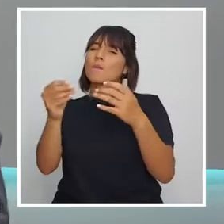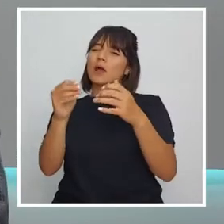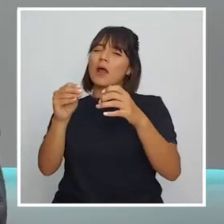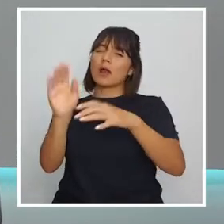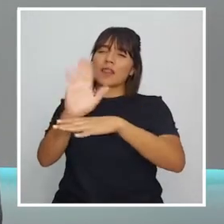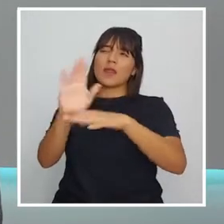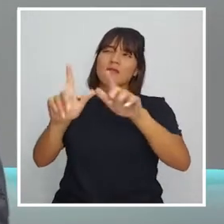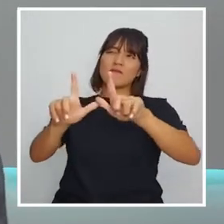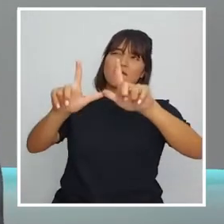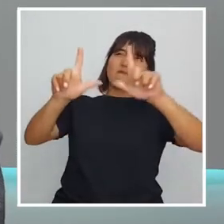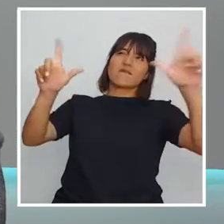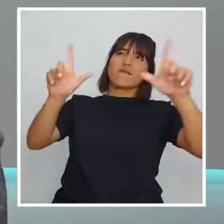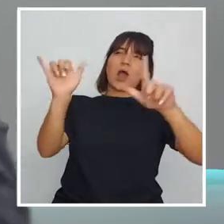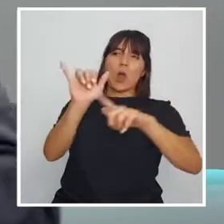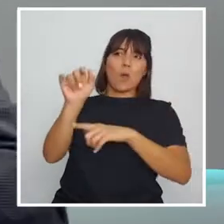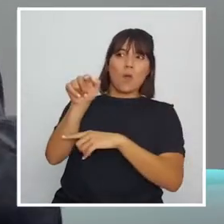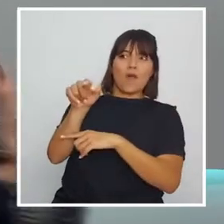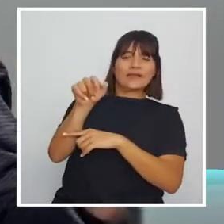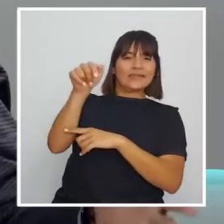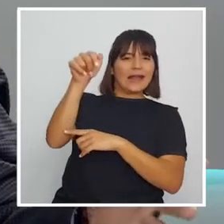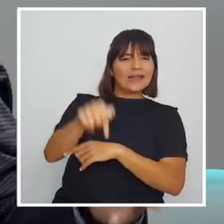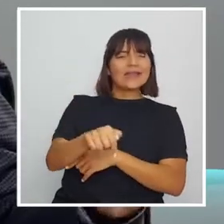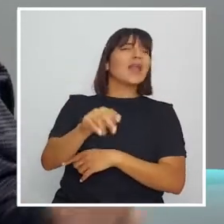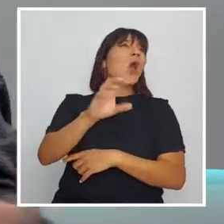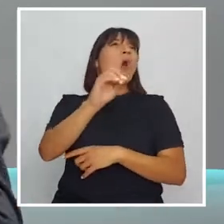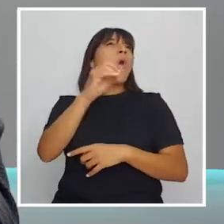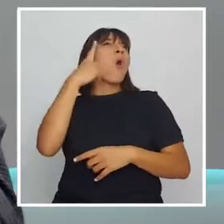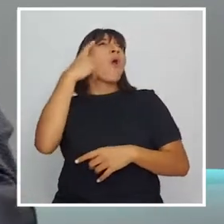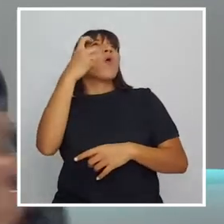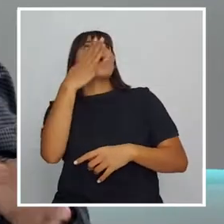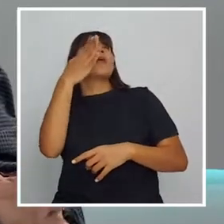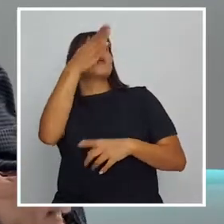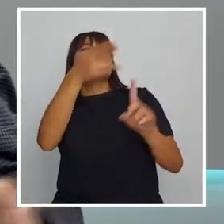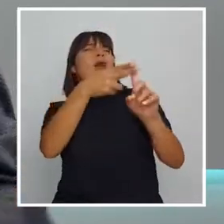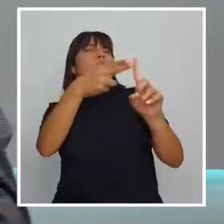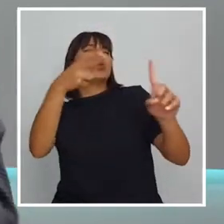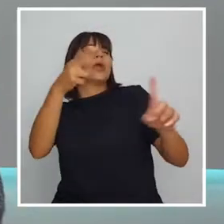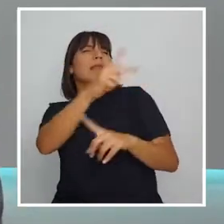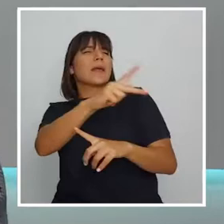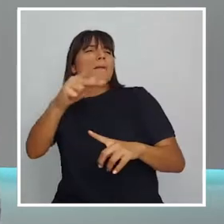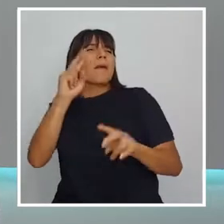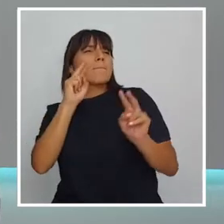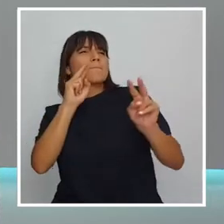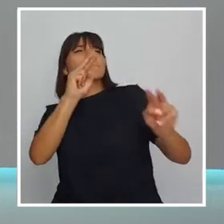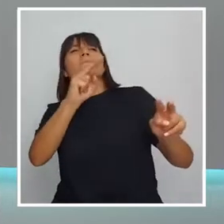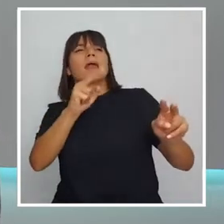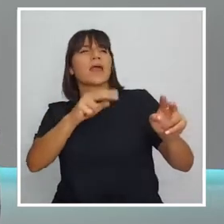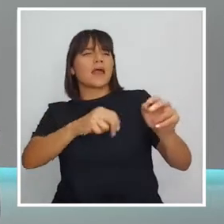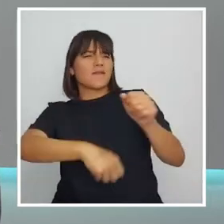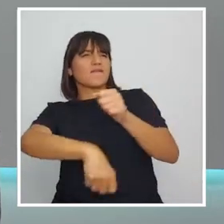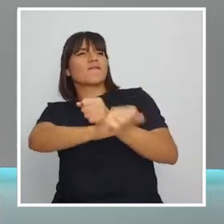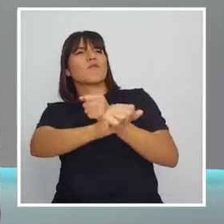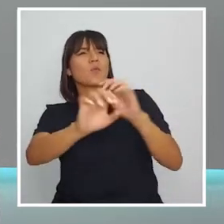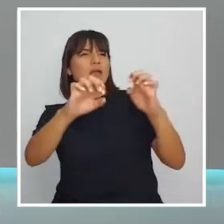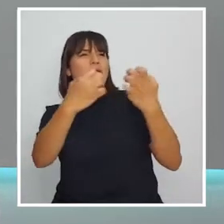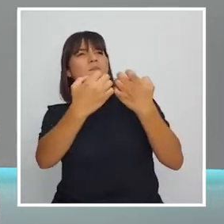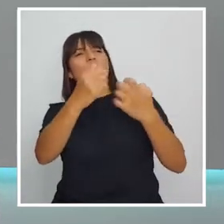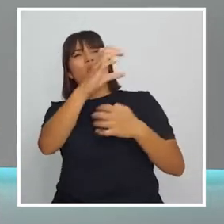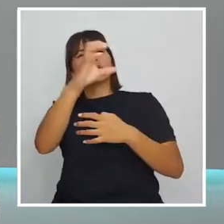que tenemos aquí, irnos a un hotel de playa para ver el partido de la selección,